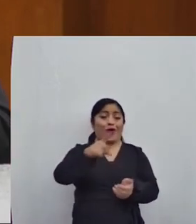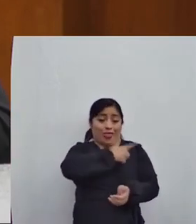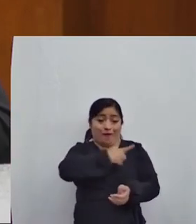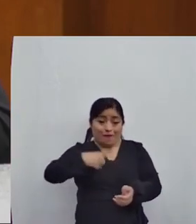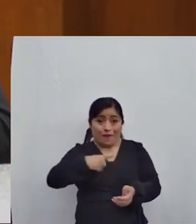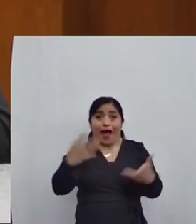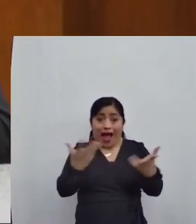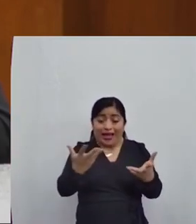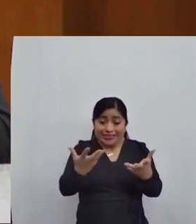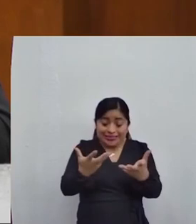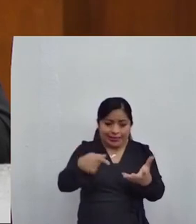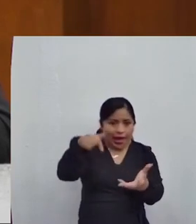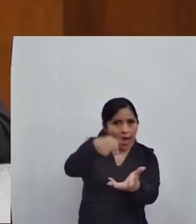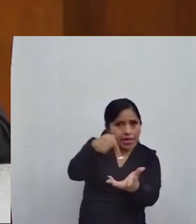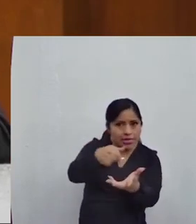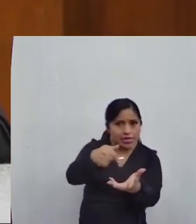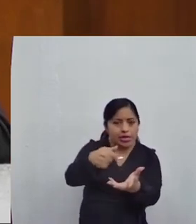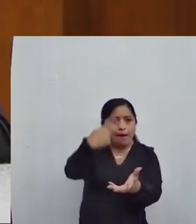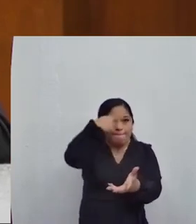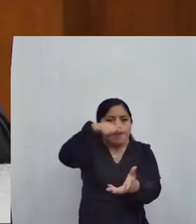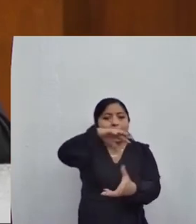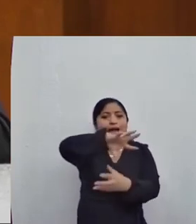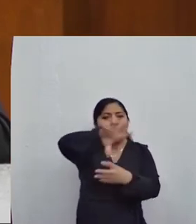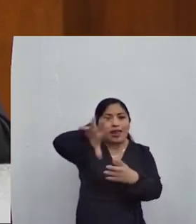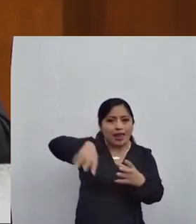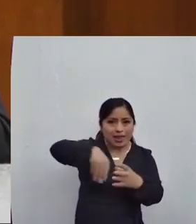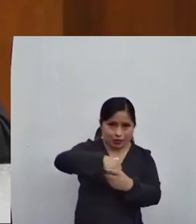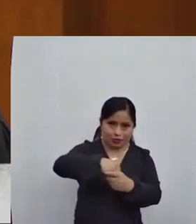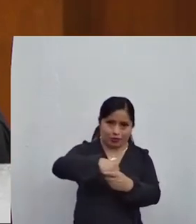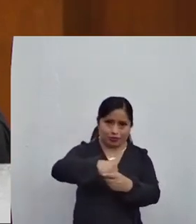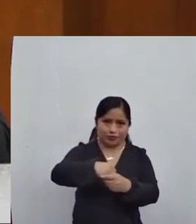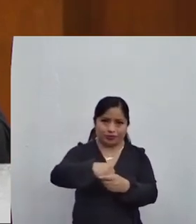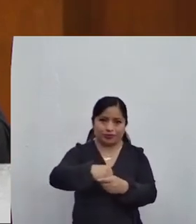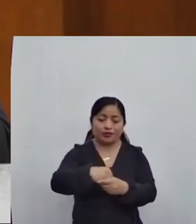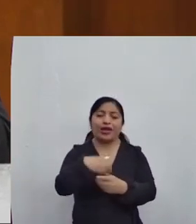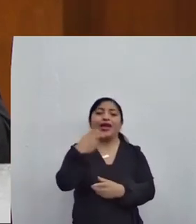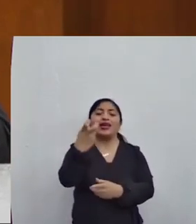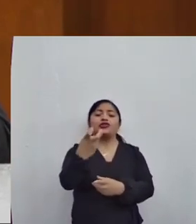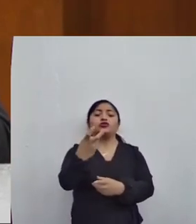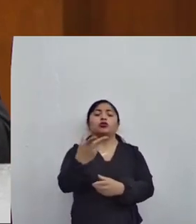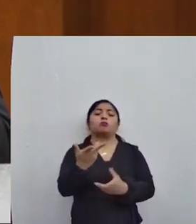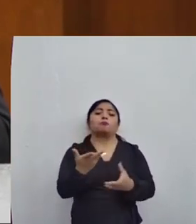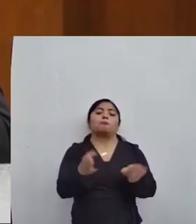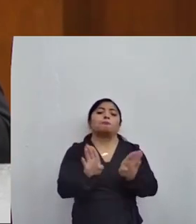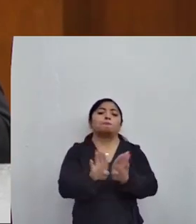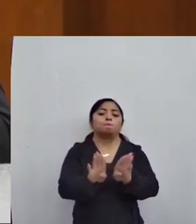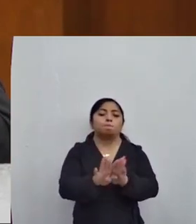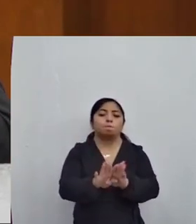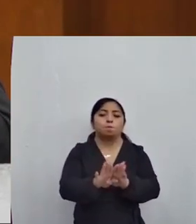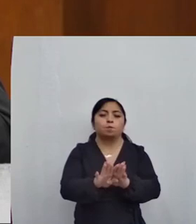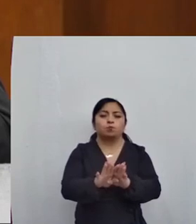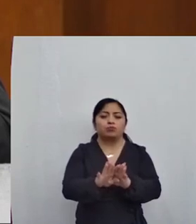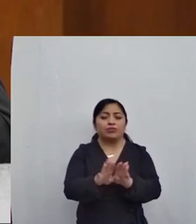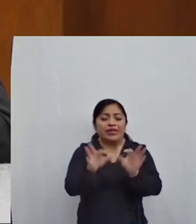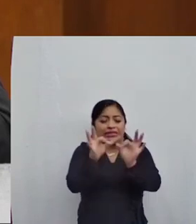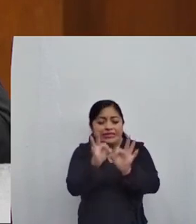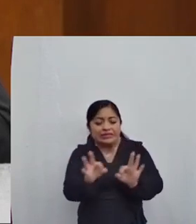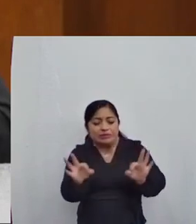para propiciar la inclusión. Esto, si se cumple, será un